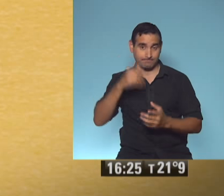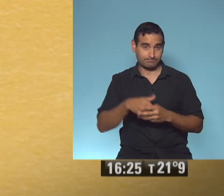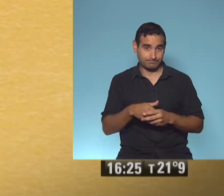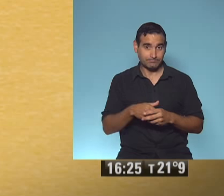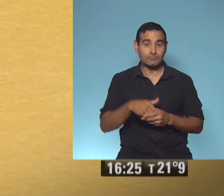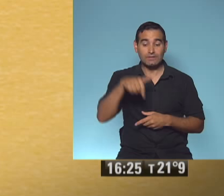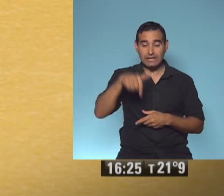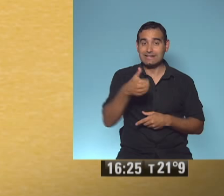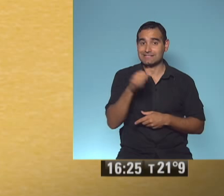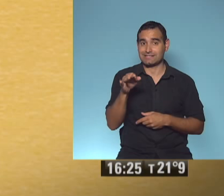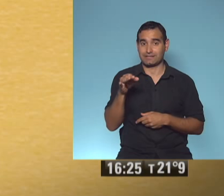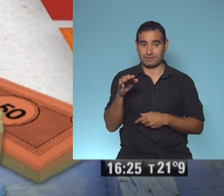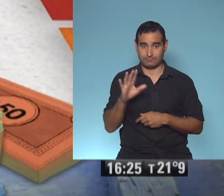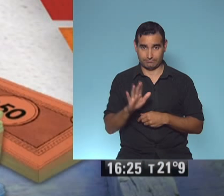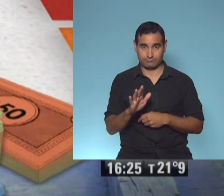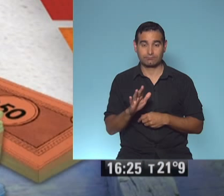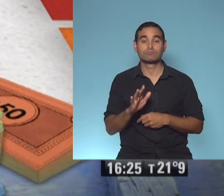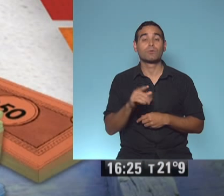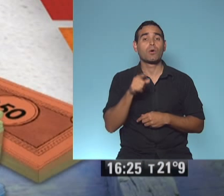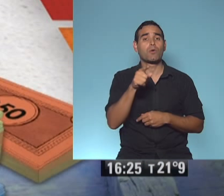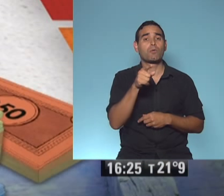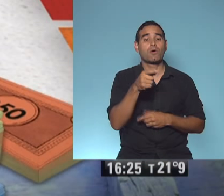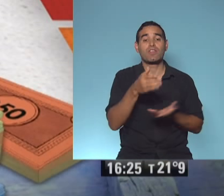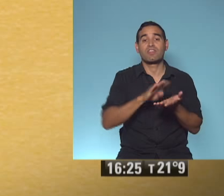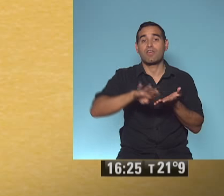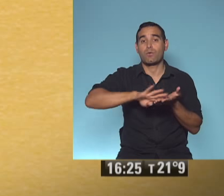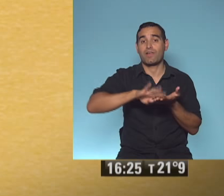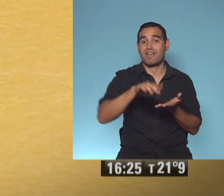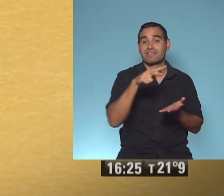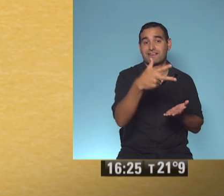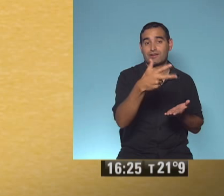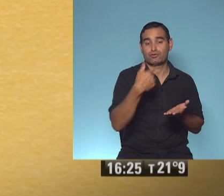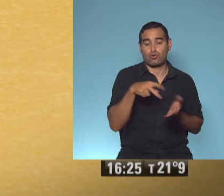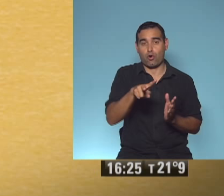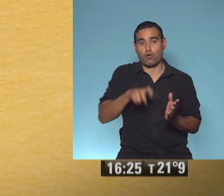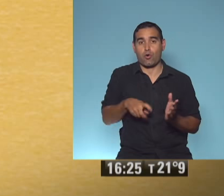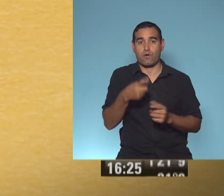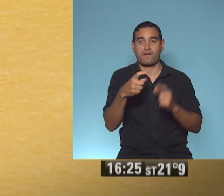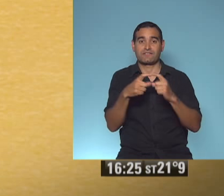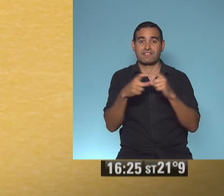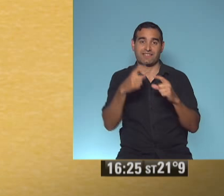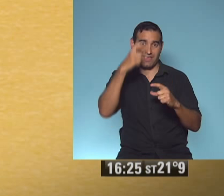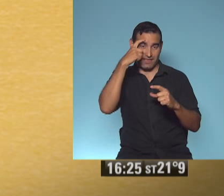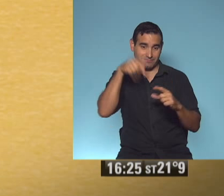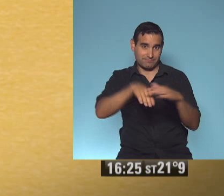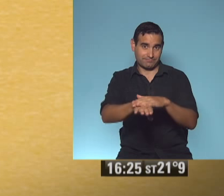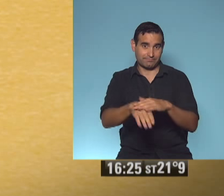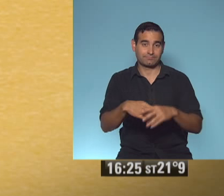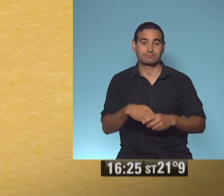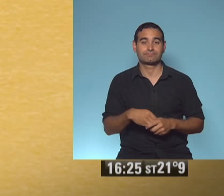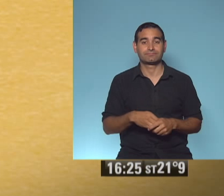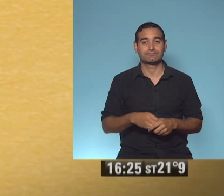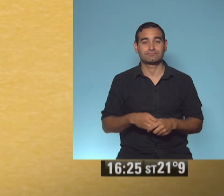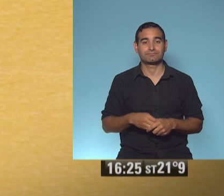Acá hay 60. Vos me estás debiendo 3, que te los cobro de uno de los billetes de 10 que quedan ahí.